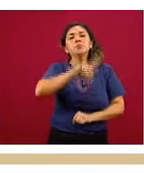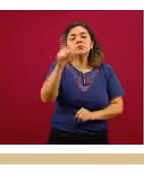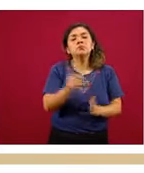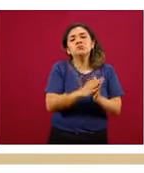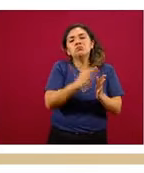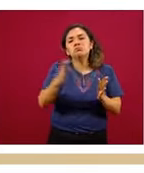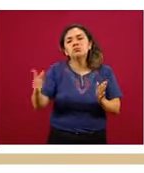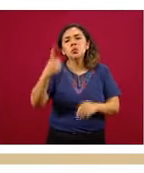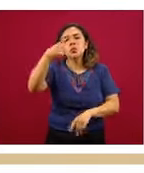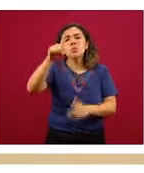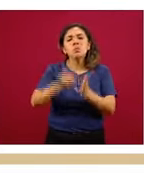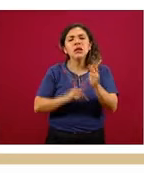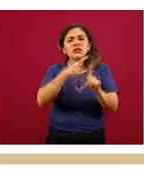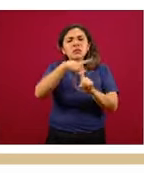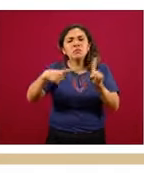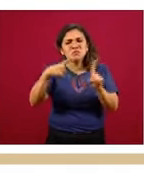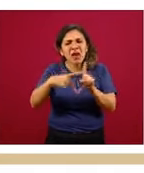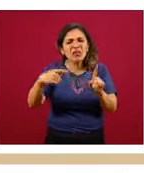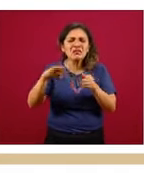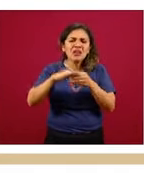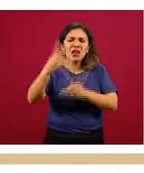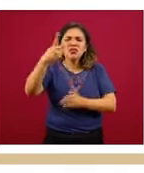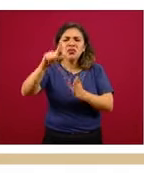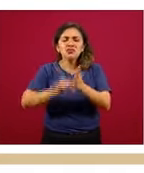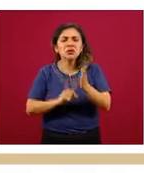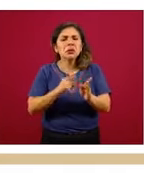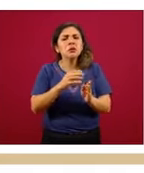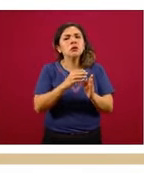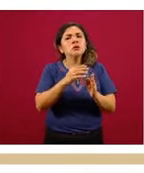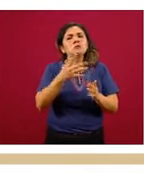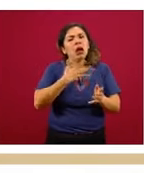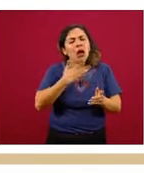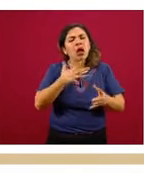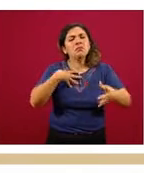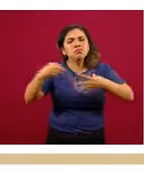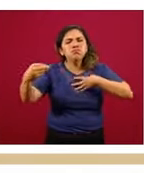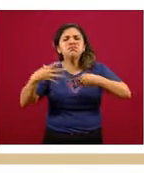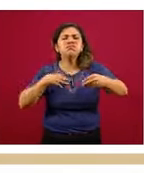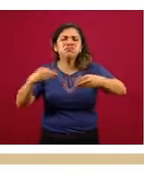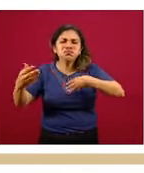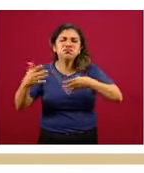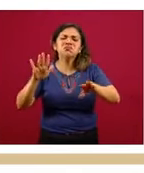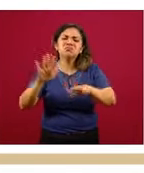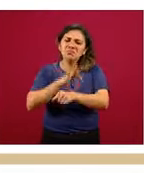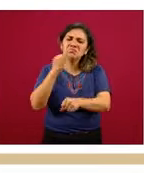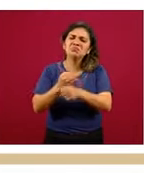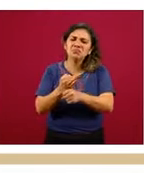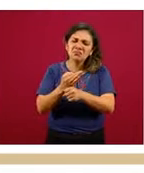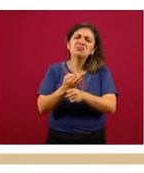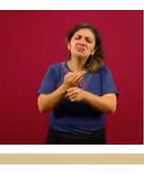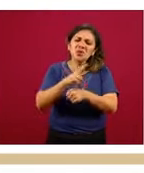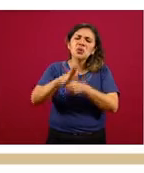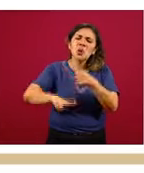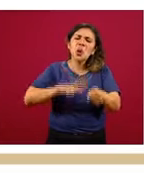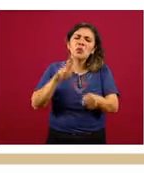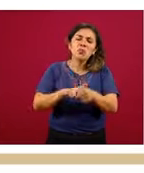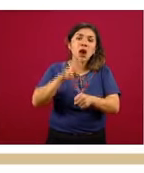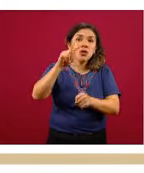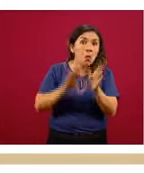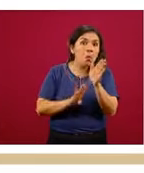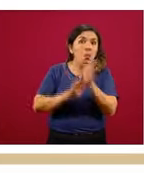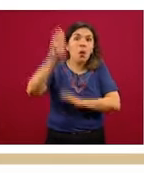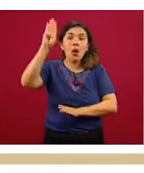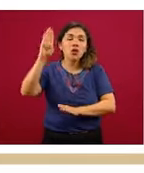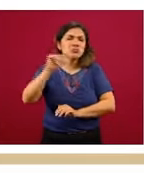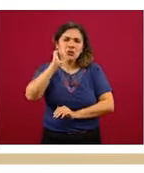prácticamente durante mes y medio, casi 2 meses, la transmisión se mantuvo prácticamente basal, sin ningún